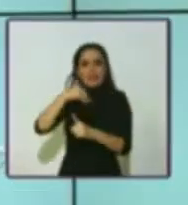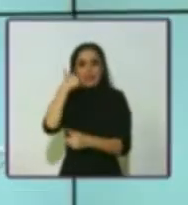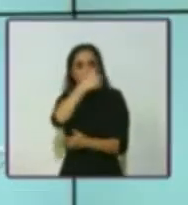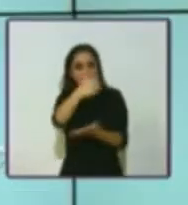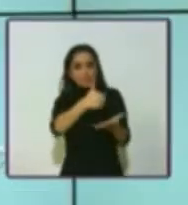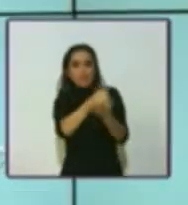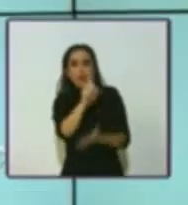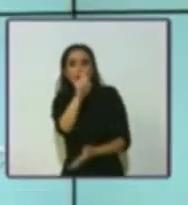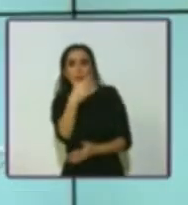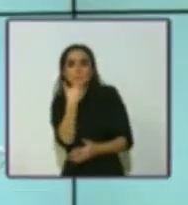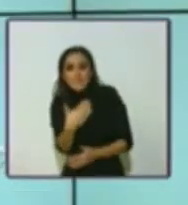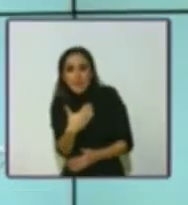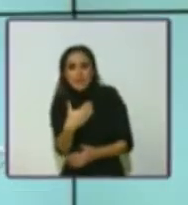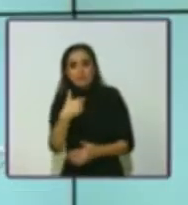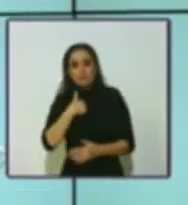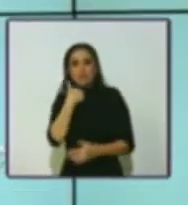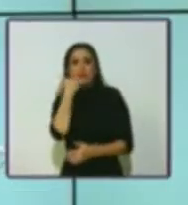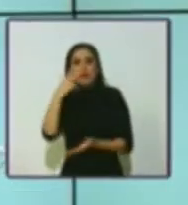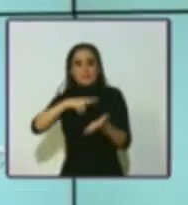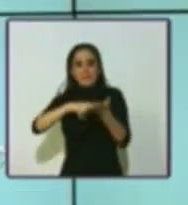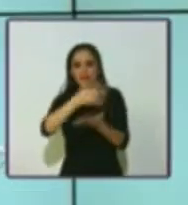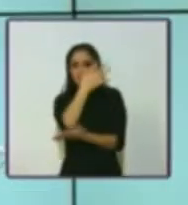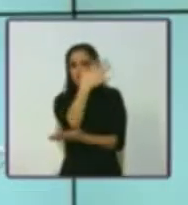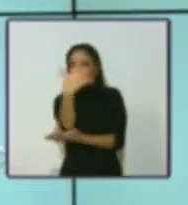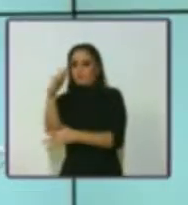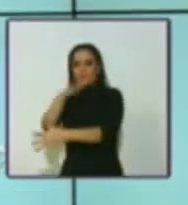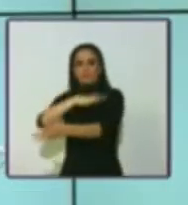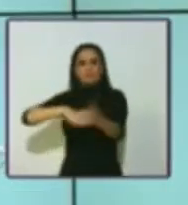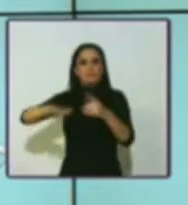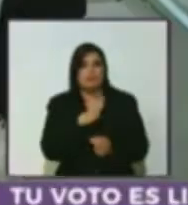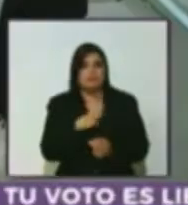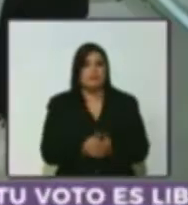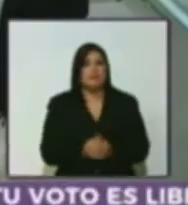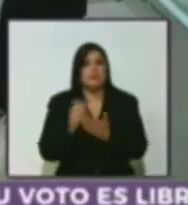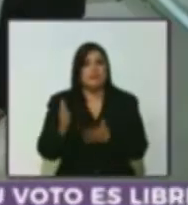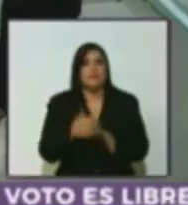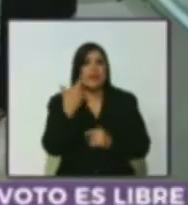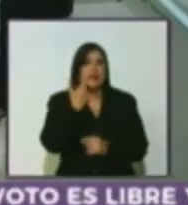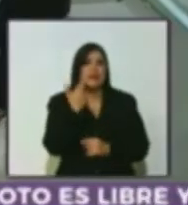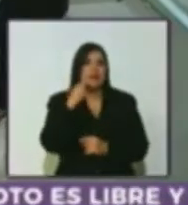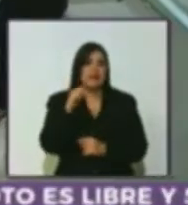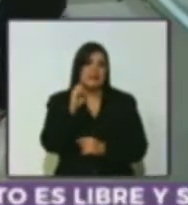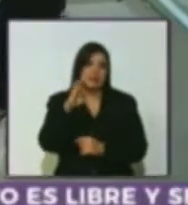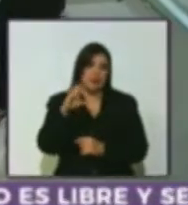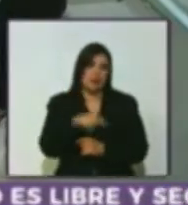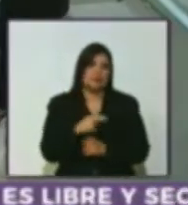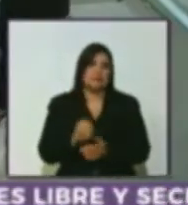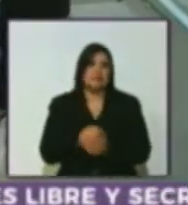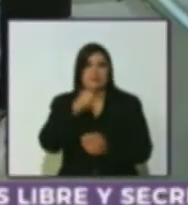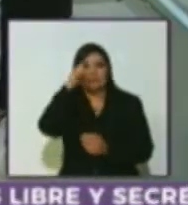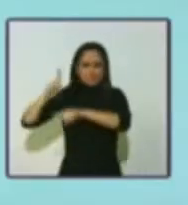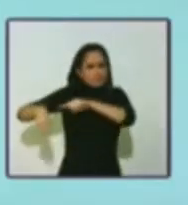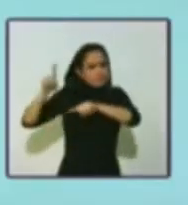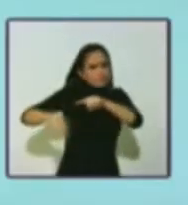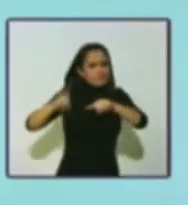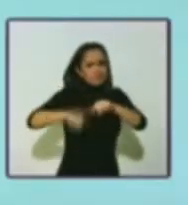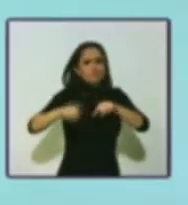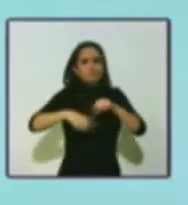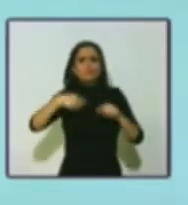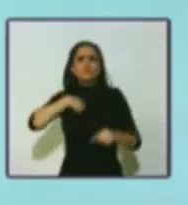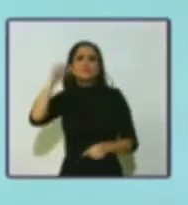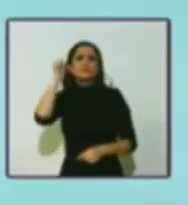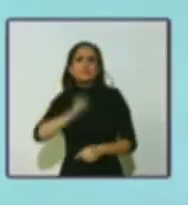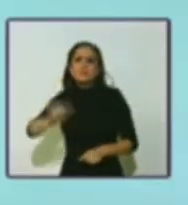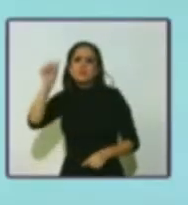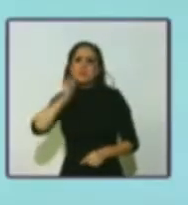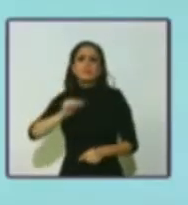verte pronto te diría que 7 personas tratando de plantear cuál es una idea sobre la Ciudad de